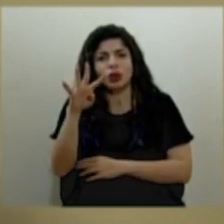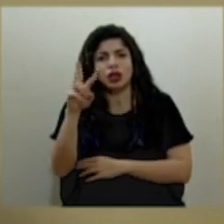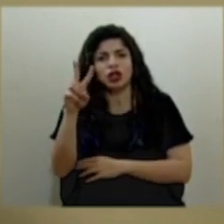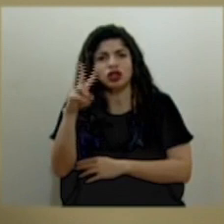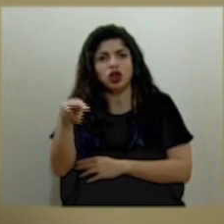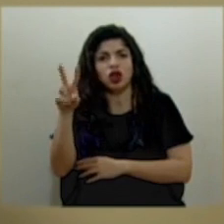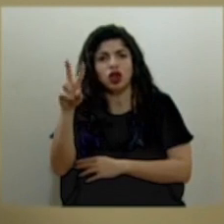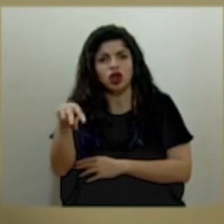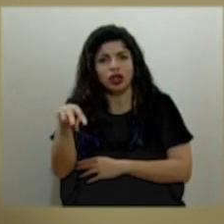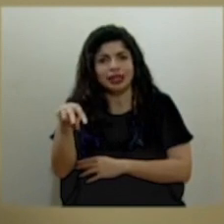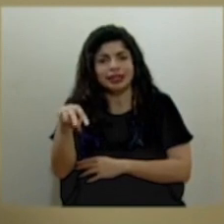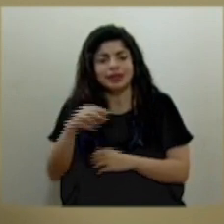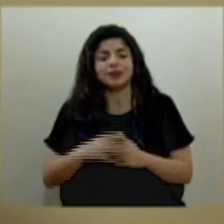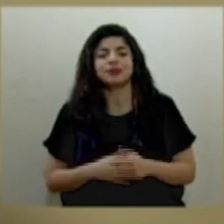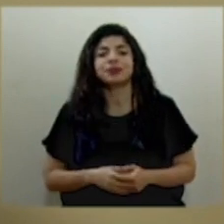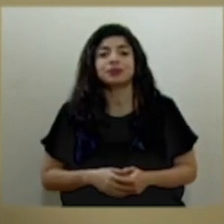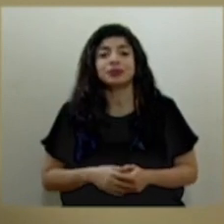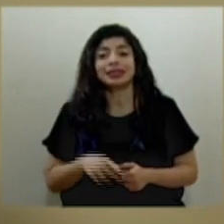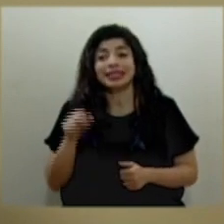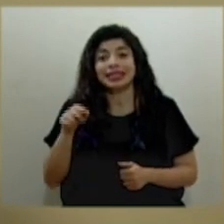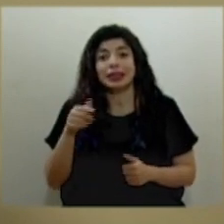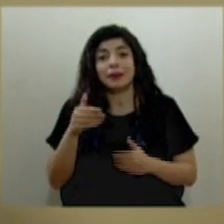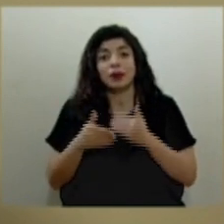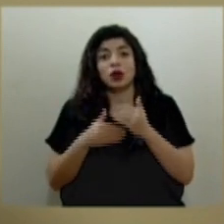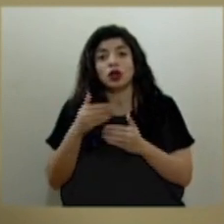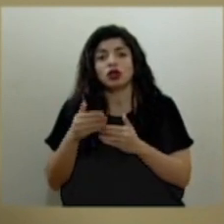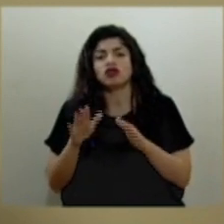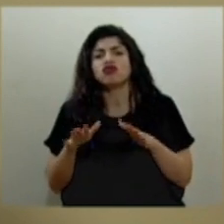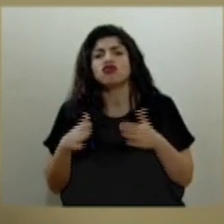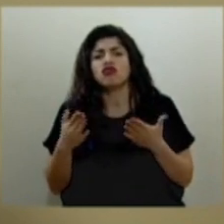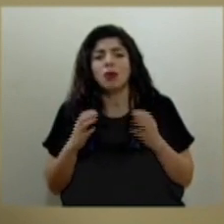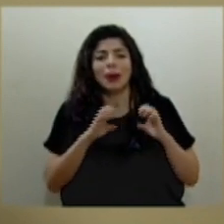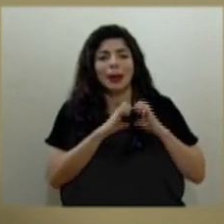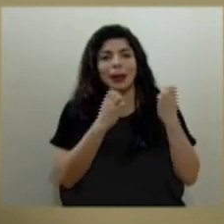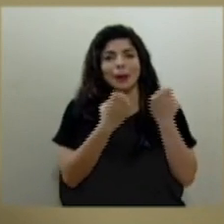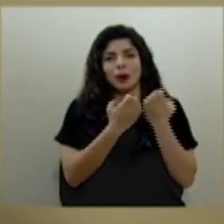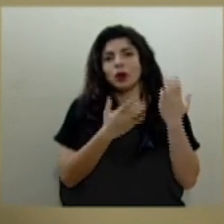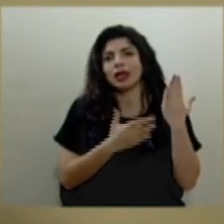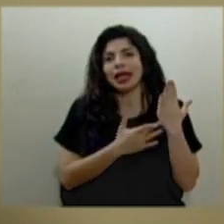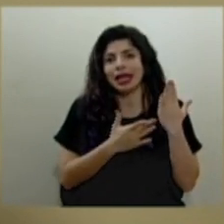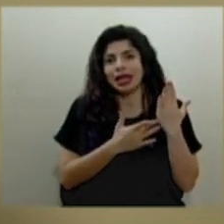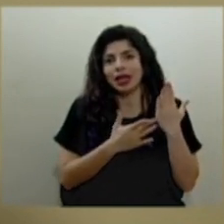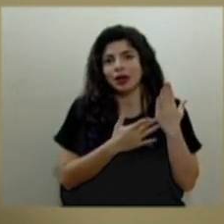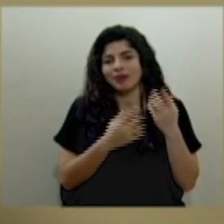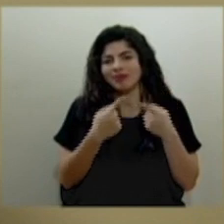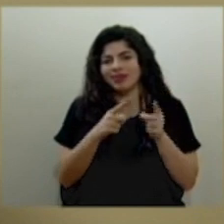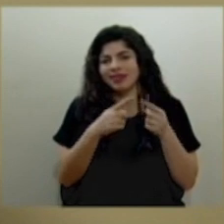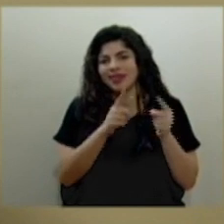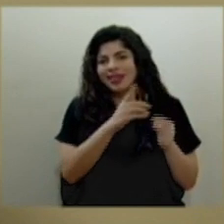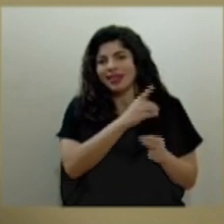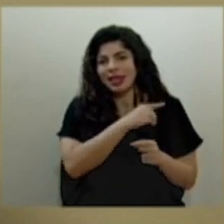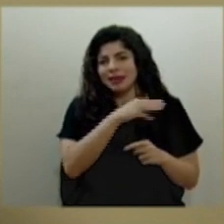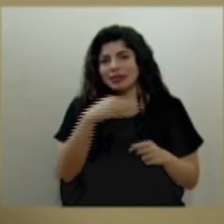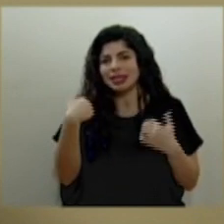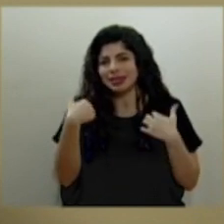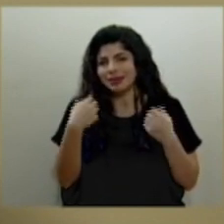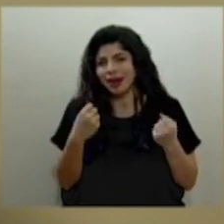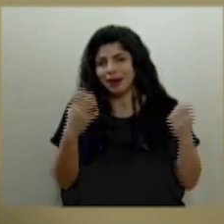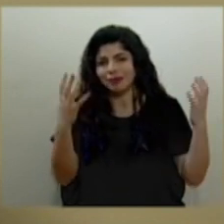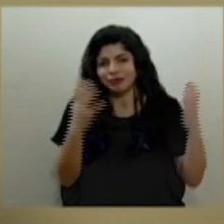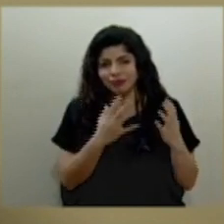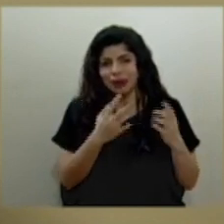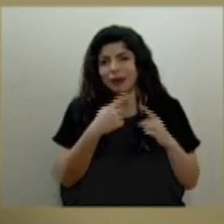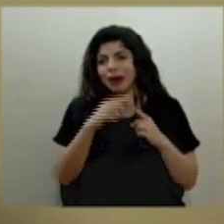2.399.237.242 colones. Este proceso se desarrolló con un equipo técnico de diferentes direcciones del Ministerio de Salud, también de la